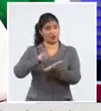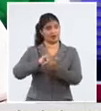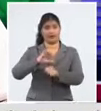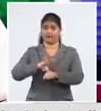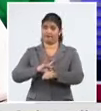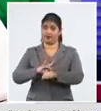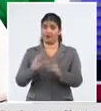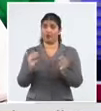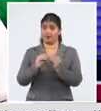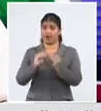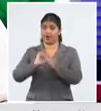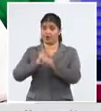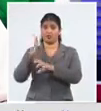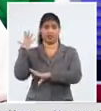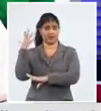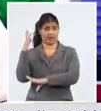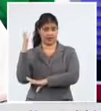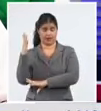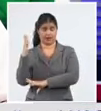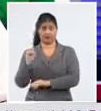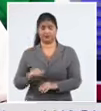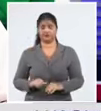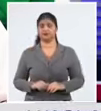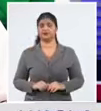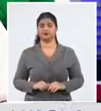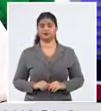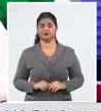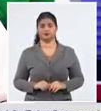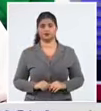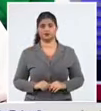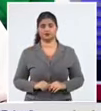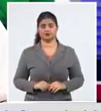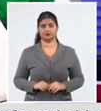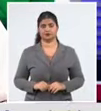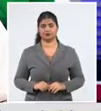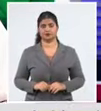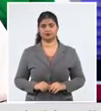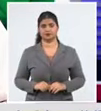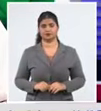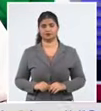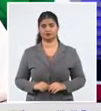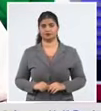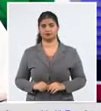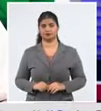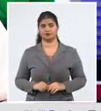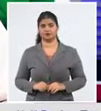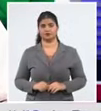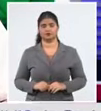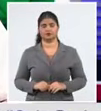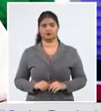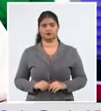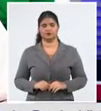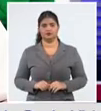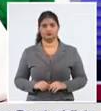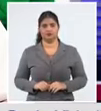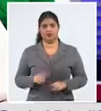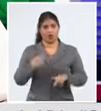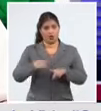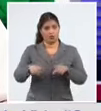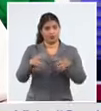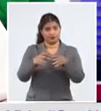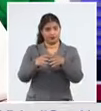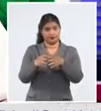18, a los que me he referido aquí que son importados, pero también tuvimos 2